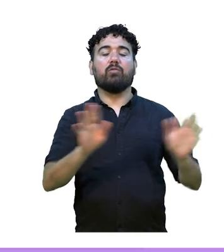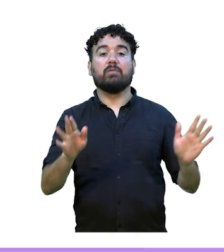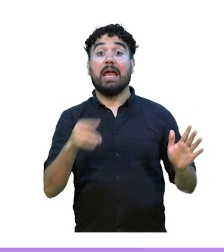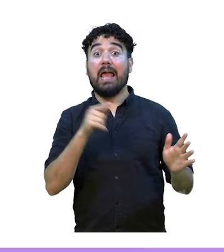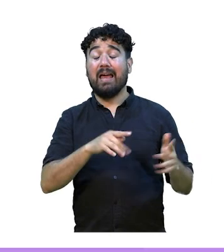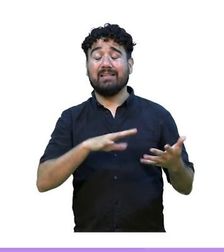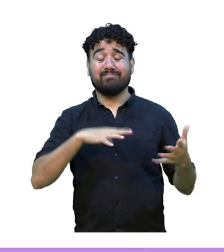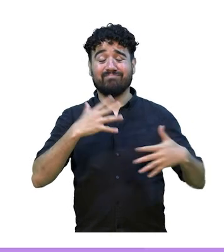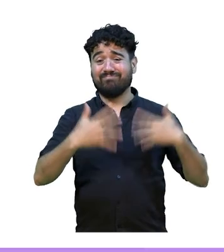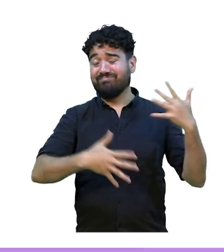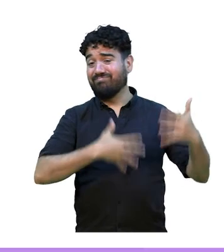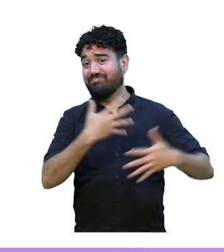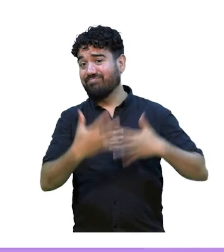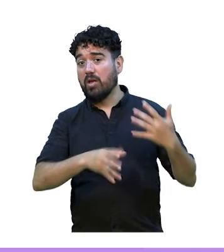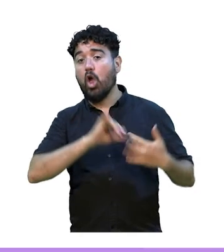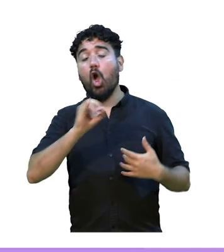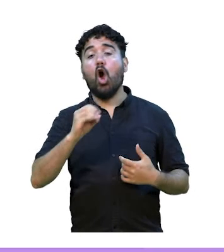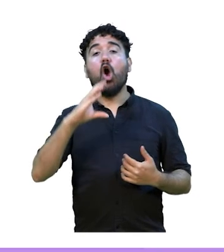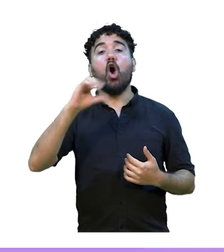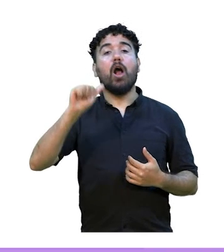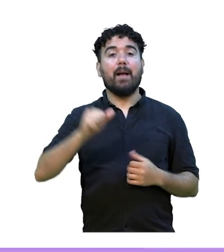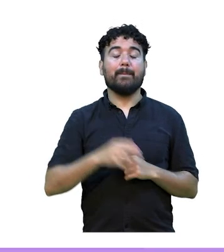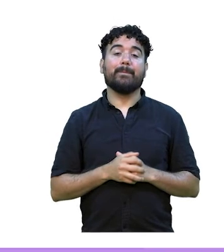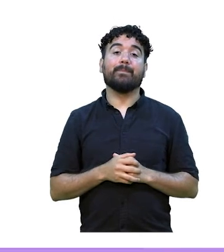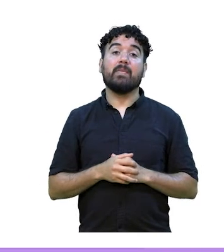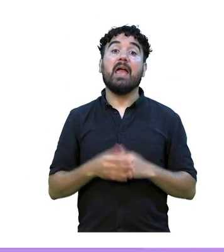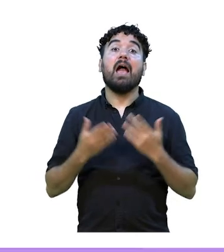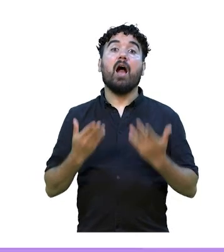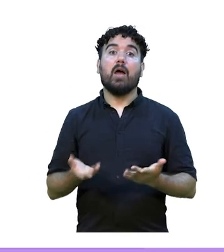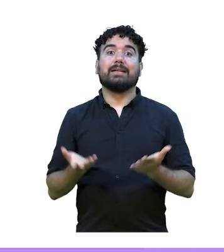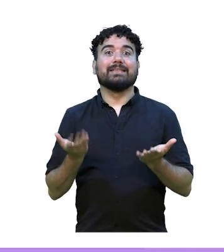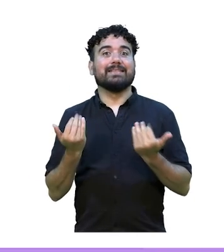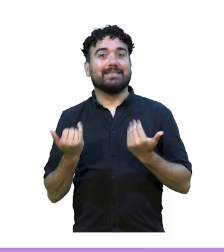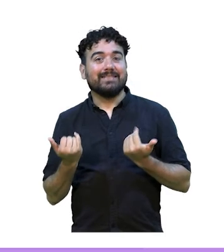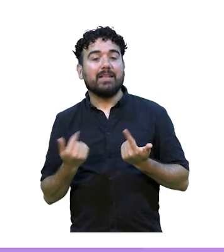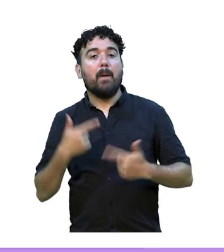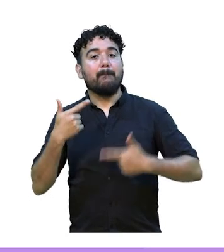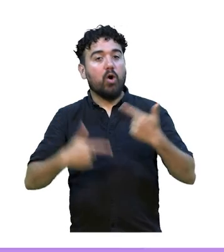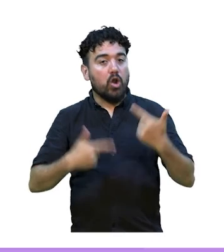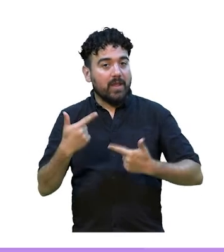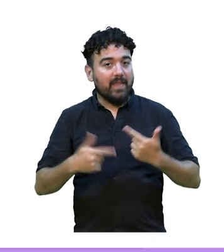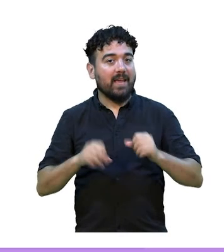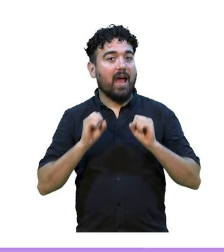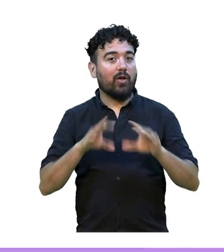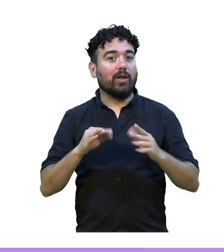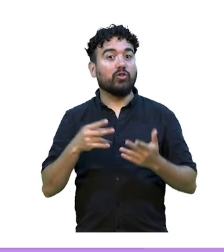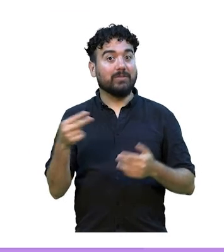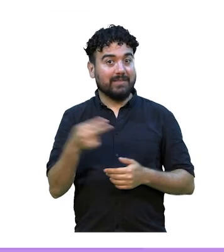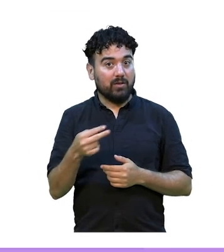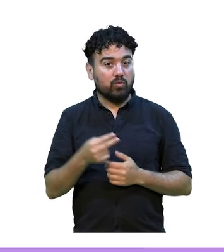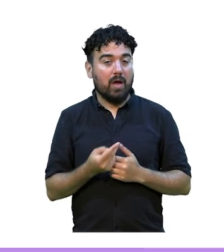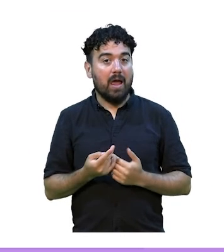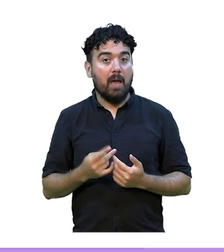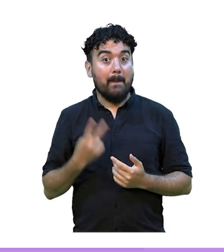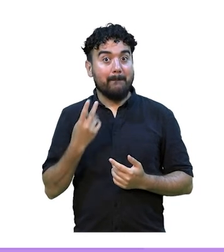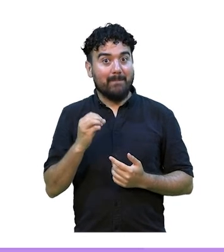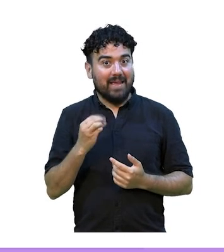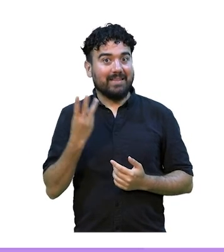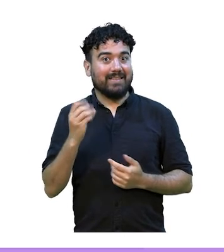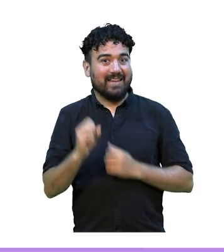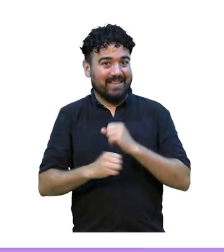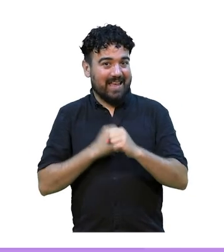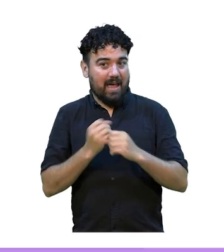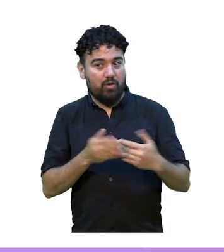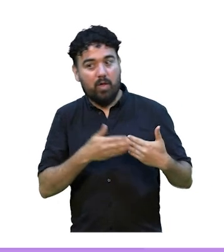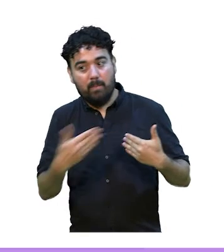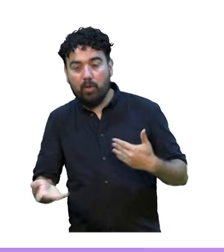mercado, ¿no? Y eso fue el desarme que se produjo en la JOCA. Sin embargo, la necesidad de una política de educación sexual,